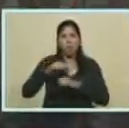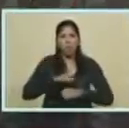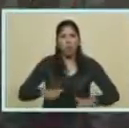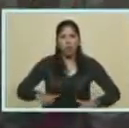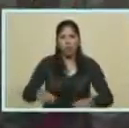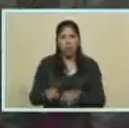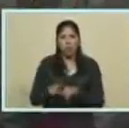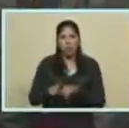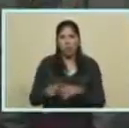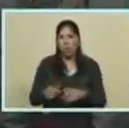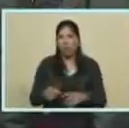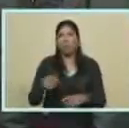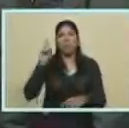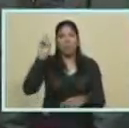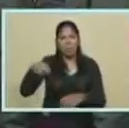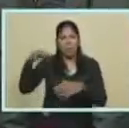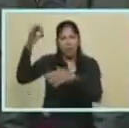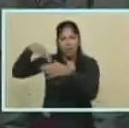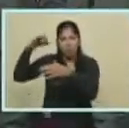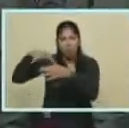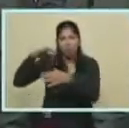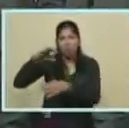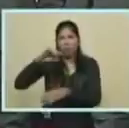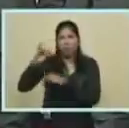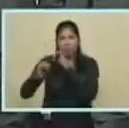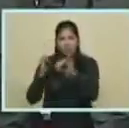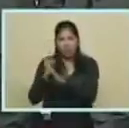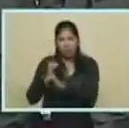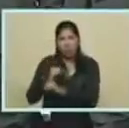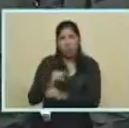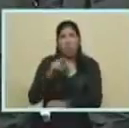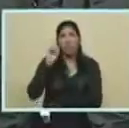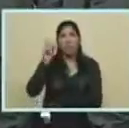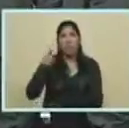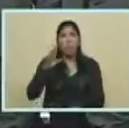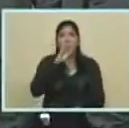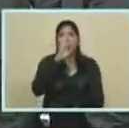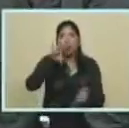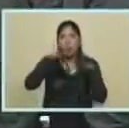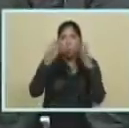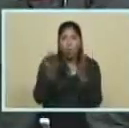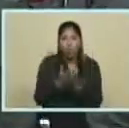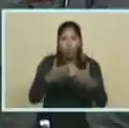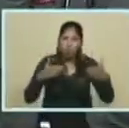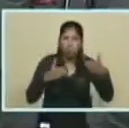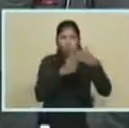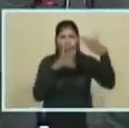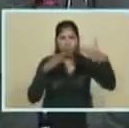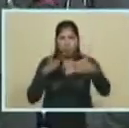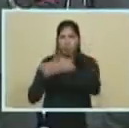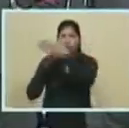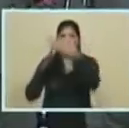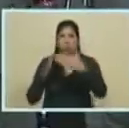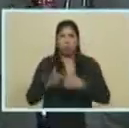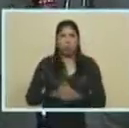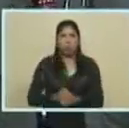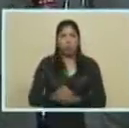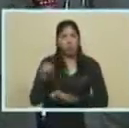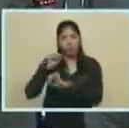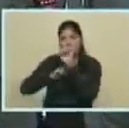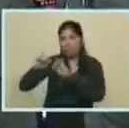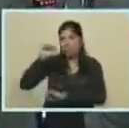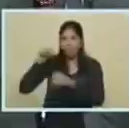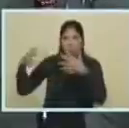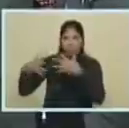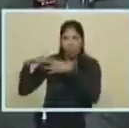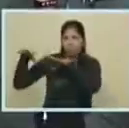contra el Fondo Monetario Internacional, contra el Banco Mundial. Fue una rebelión antiimperialista,